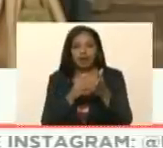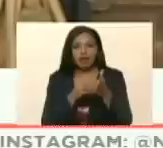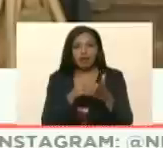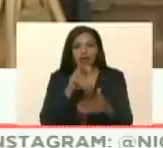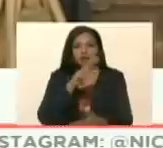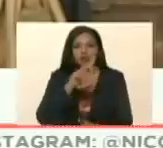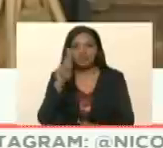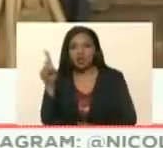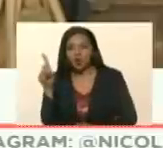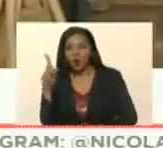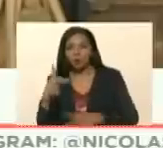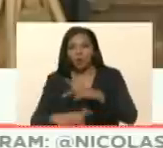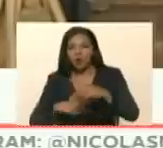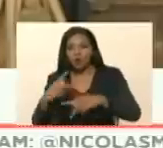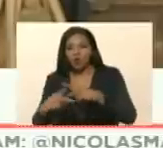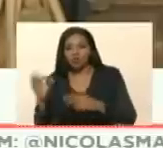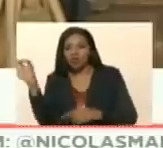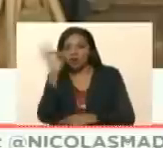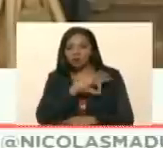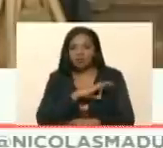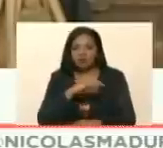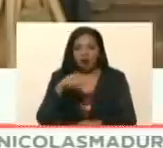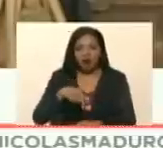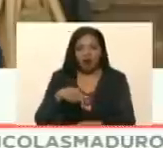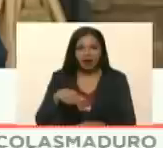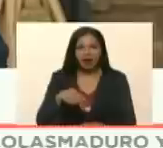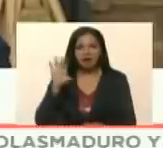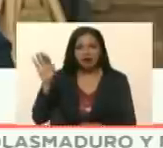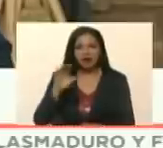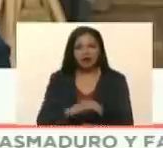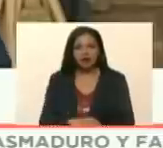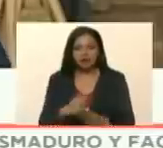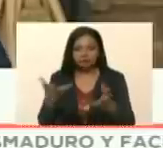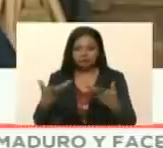8.031 productores de puerco en el país, que van a